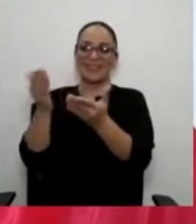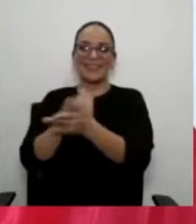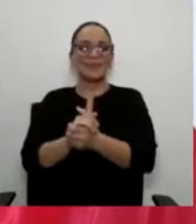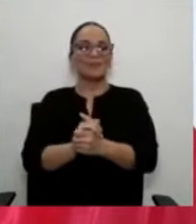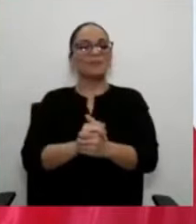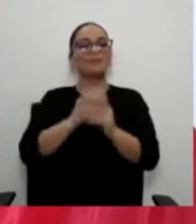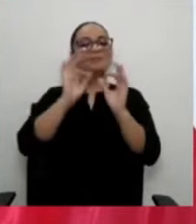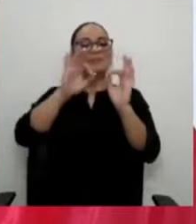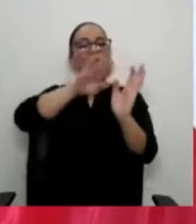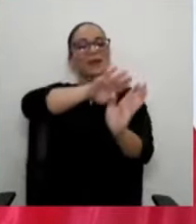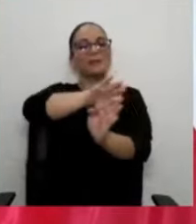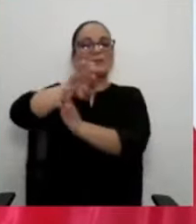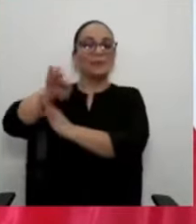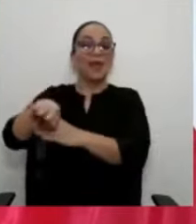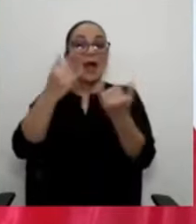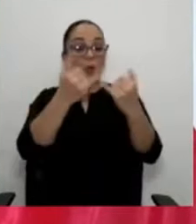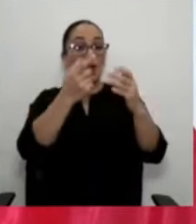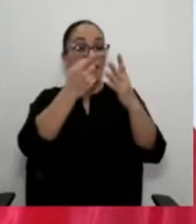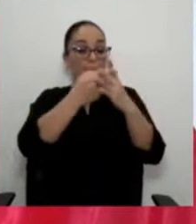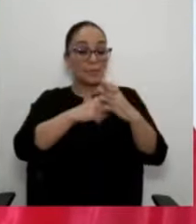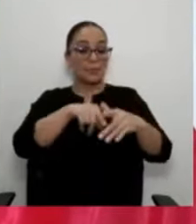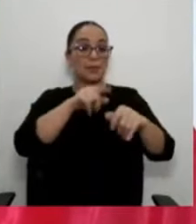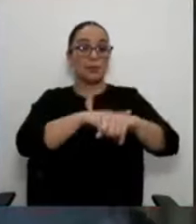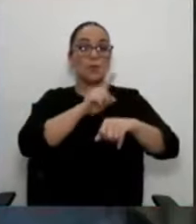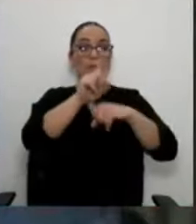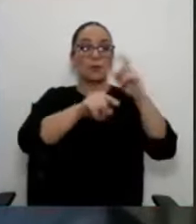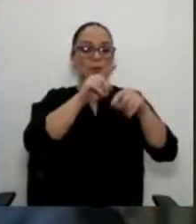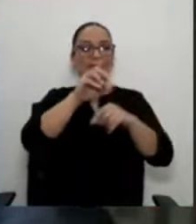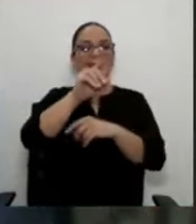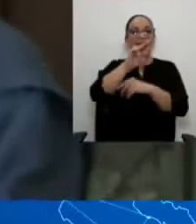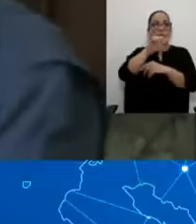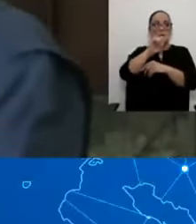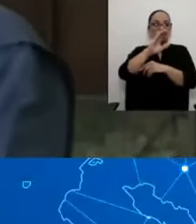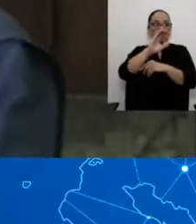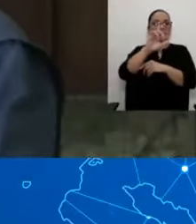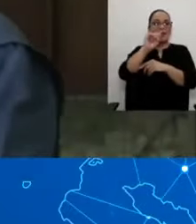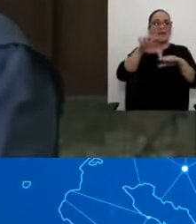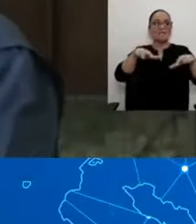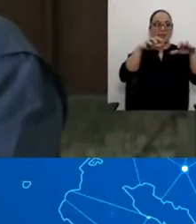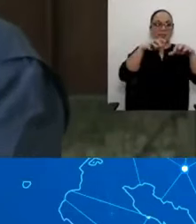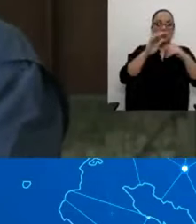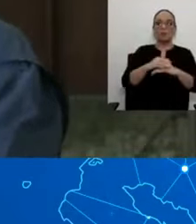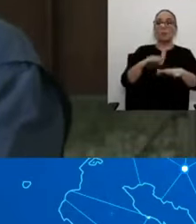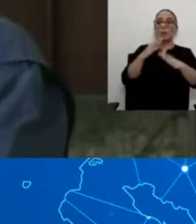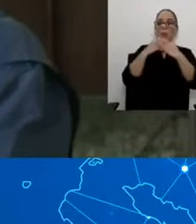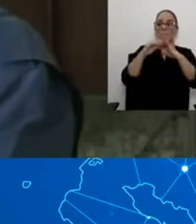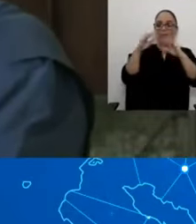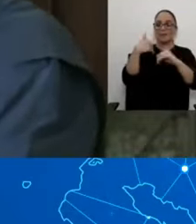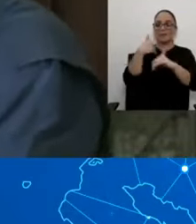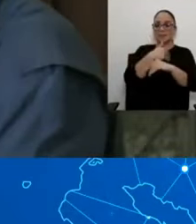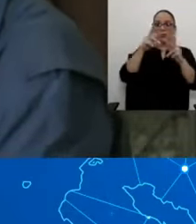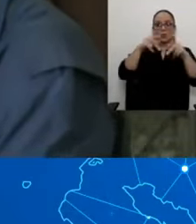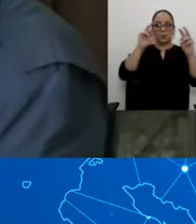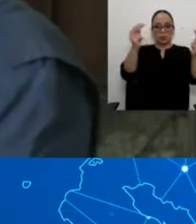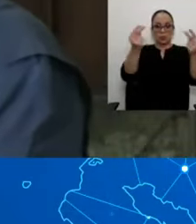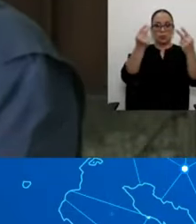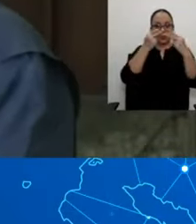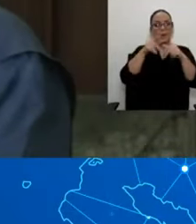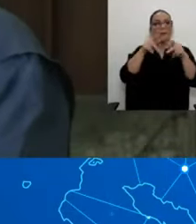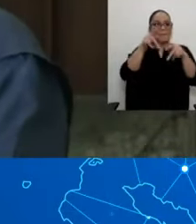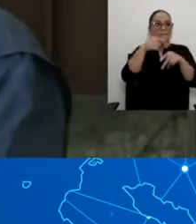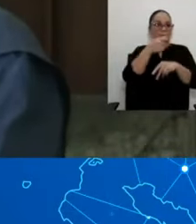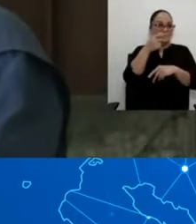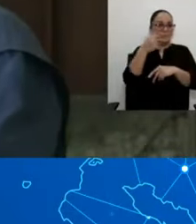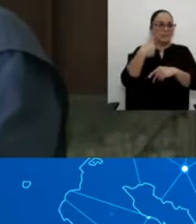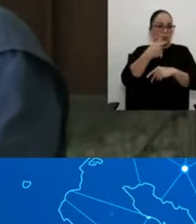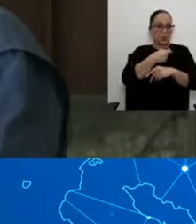Iniciamos con el periodo de consultas con Danilo Chávez de la Reacción. Buenas tardes, personas conectadas y por supuesto, señor presidente. De